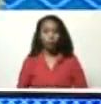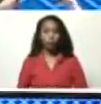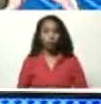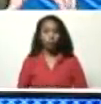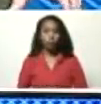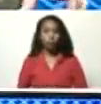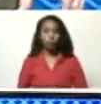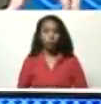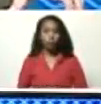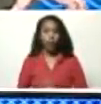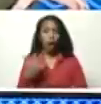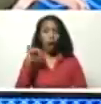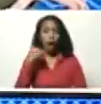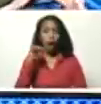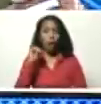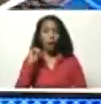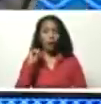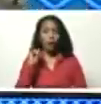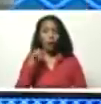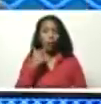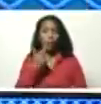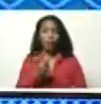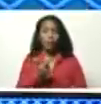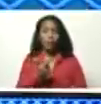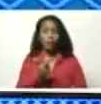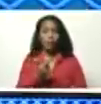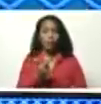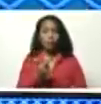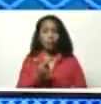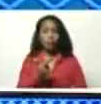Había, para decirlo